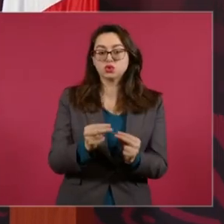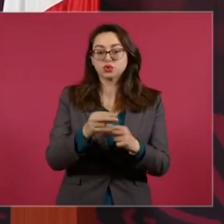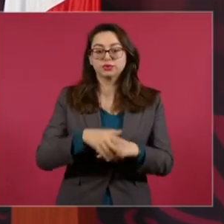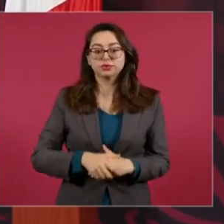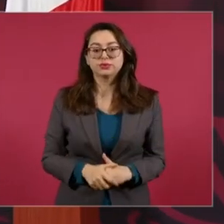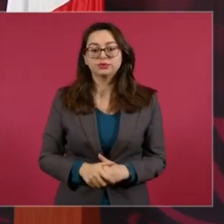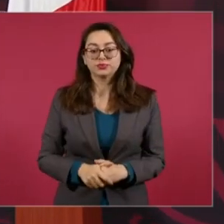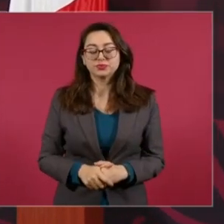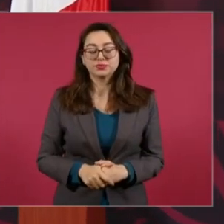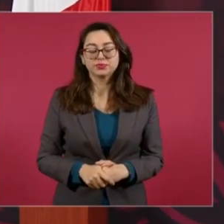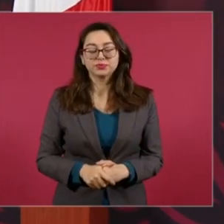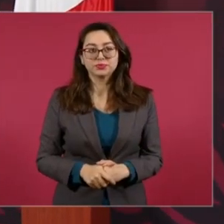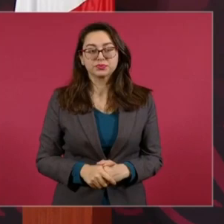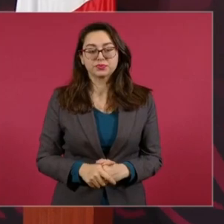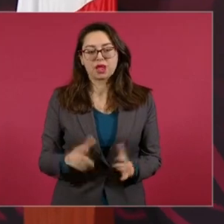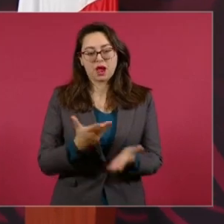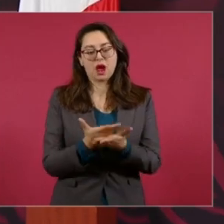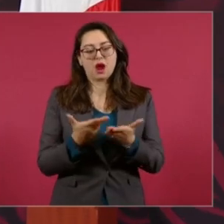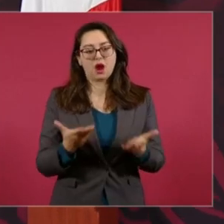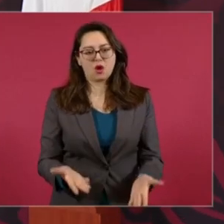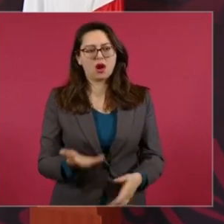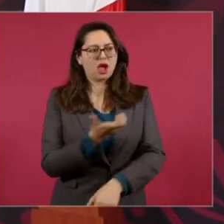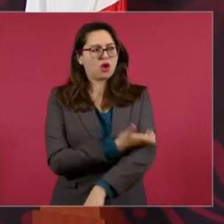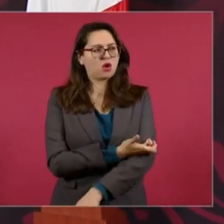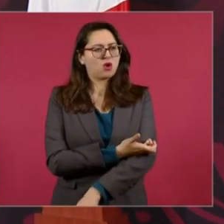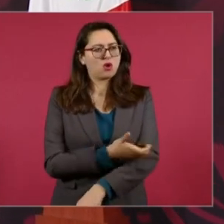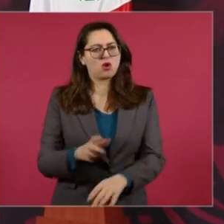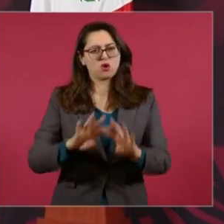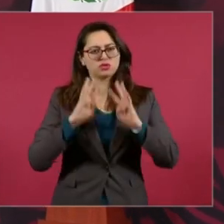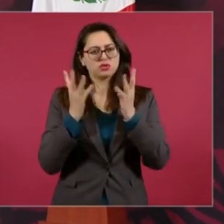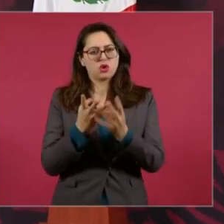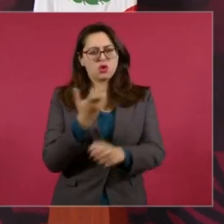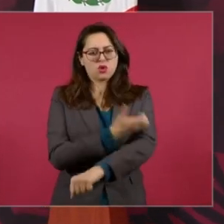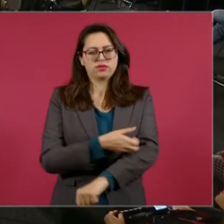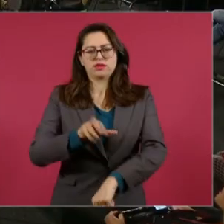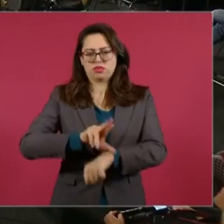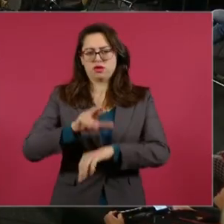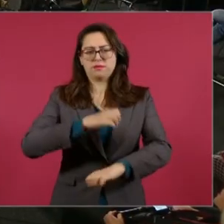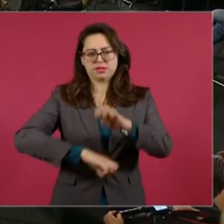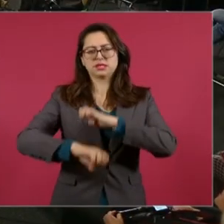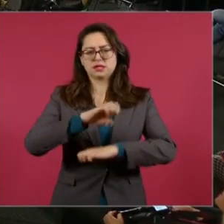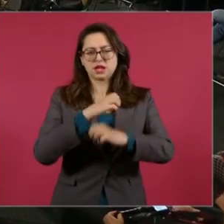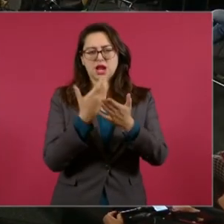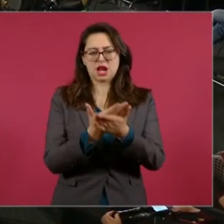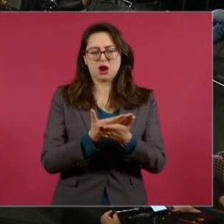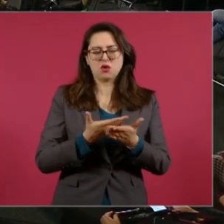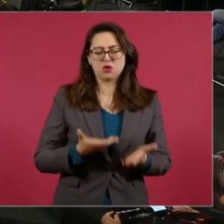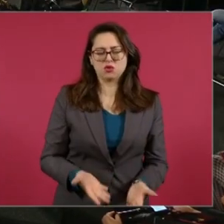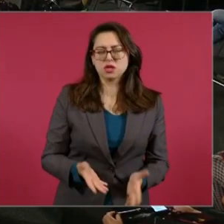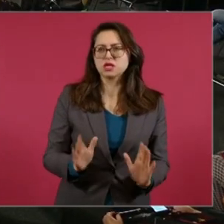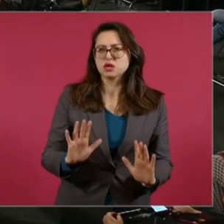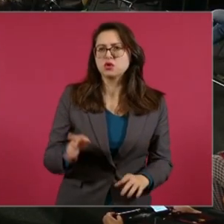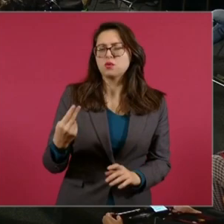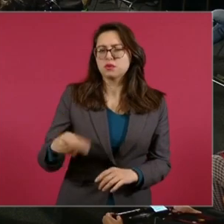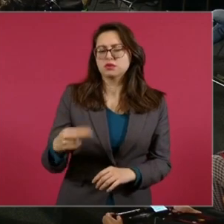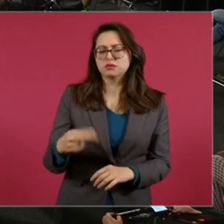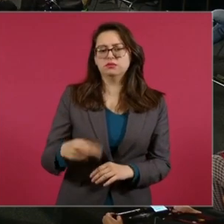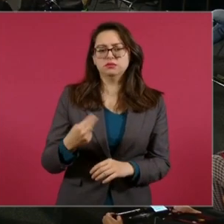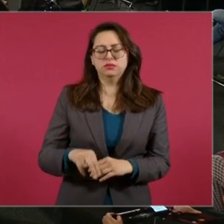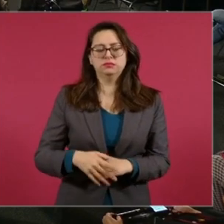Consejo Coordinador Empresarial. y el que